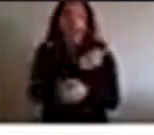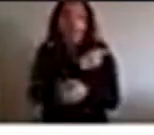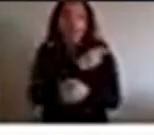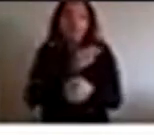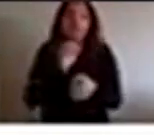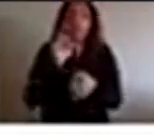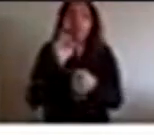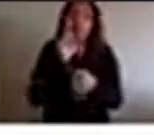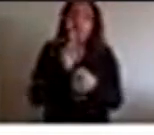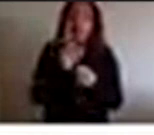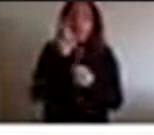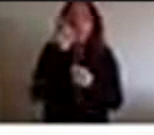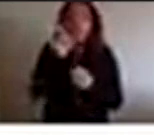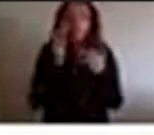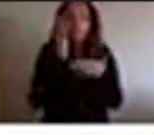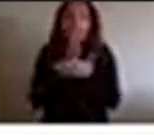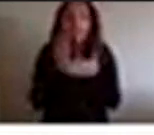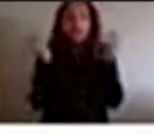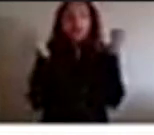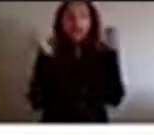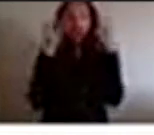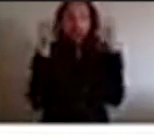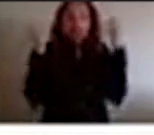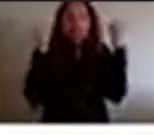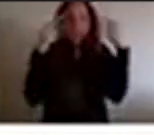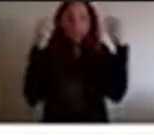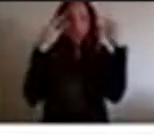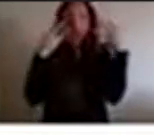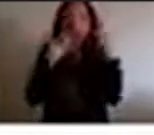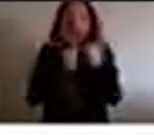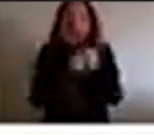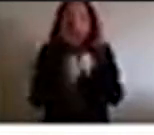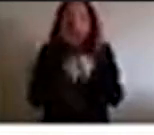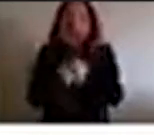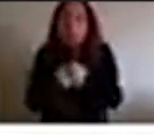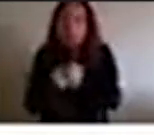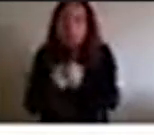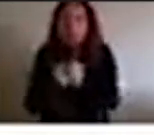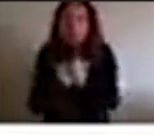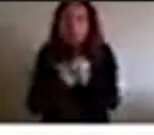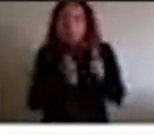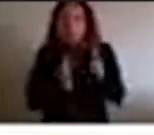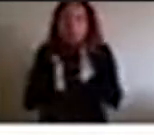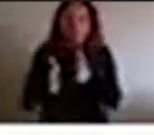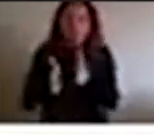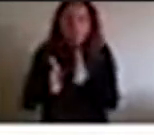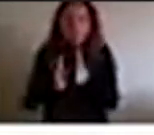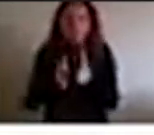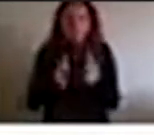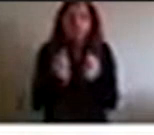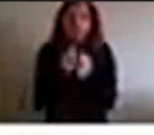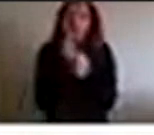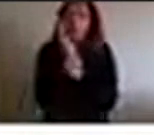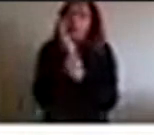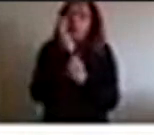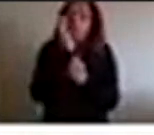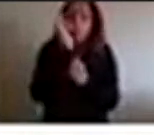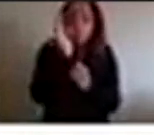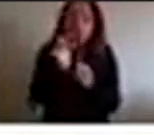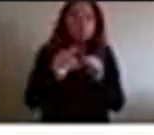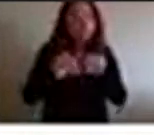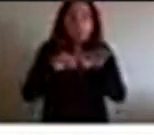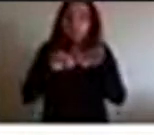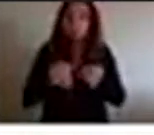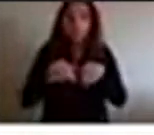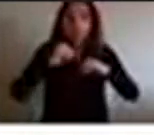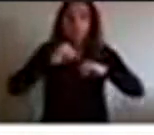quedan a la suerte, ¿cierto? No hay un acompañamiento, no hay una proyección de carrera al interior de las organizaciones. Y por